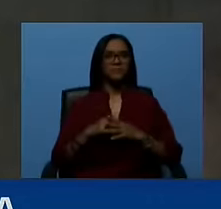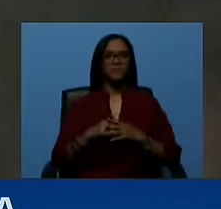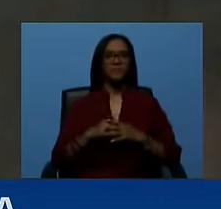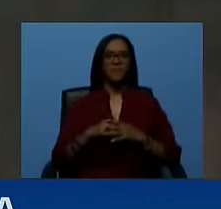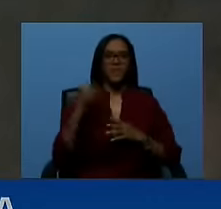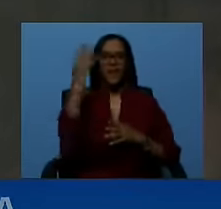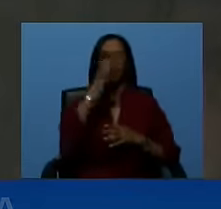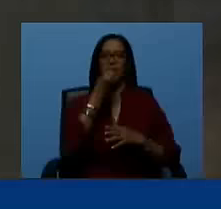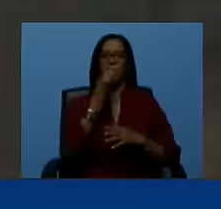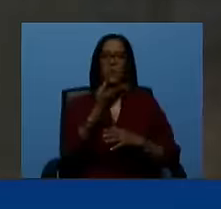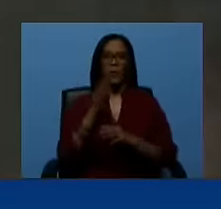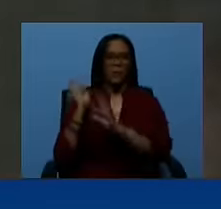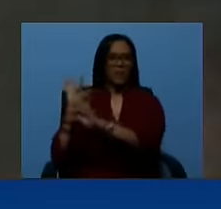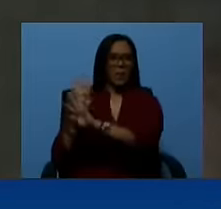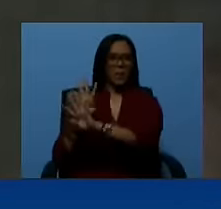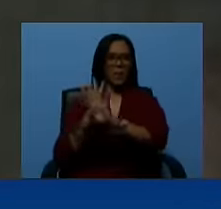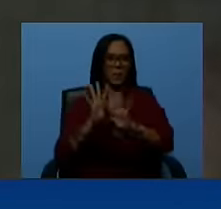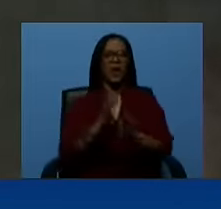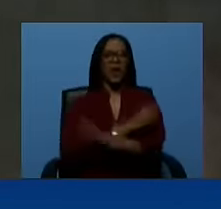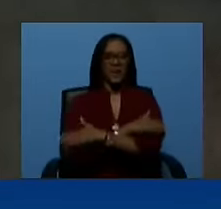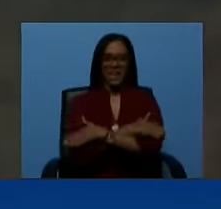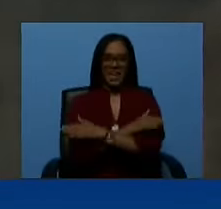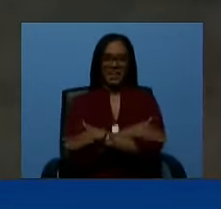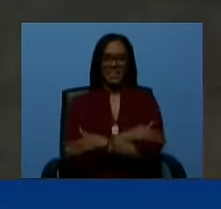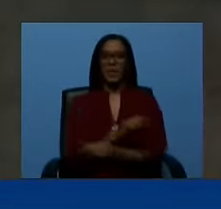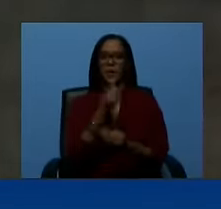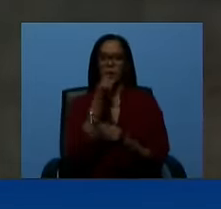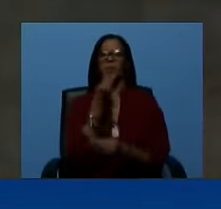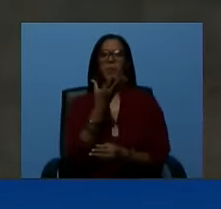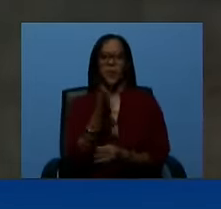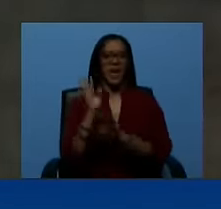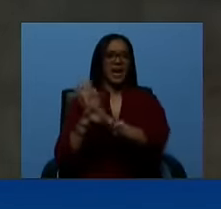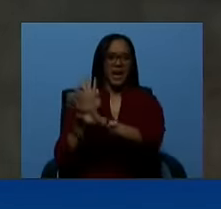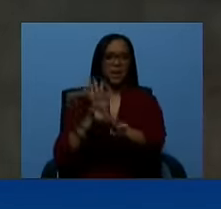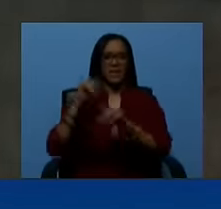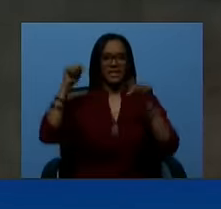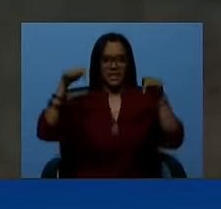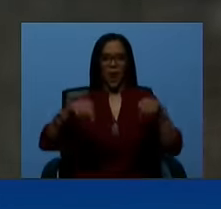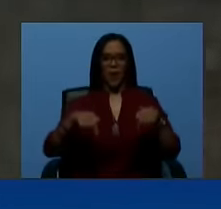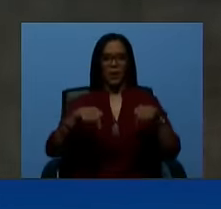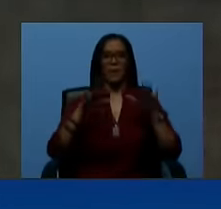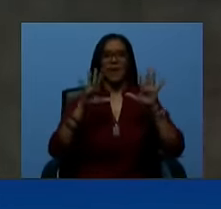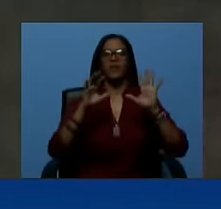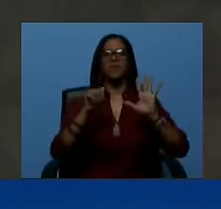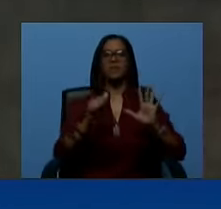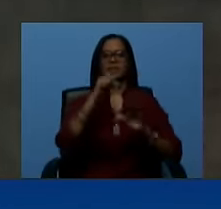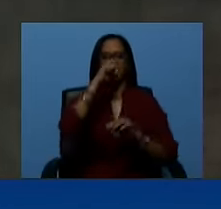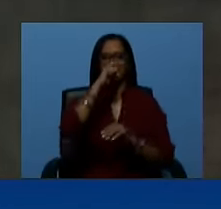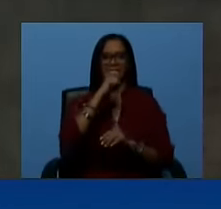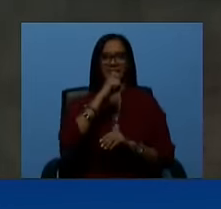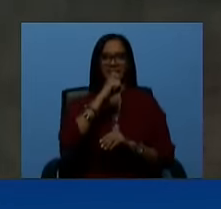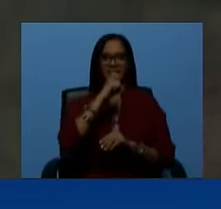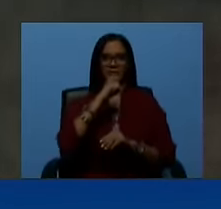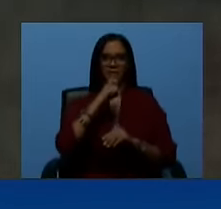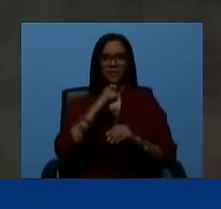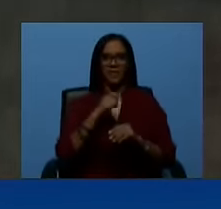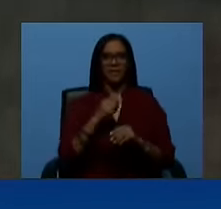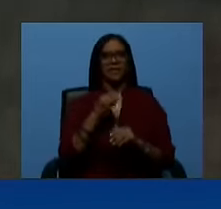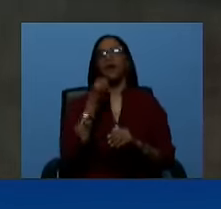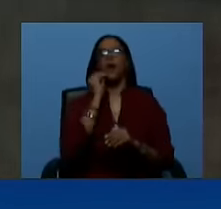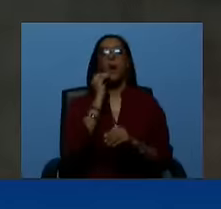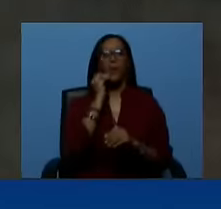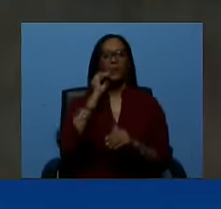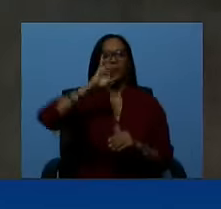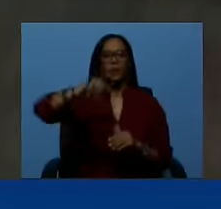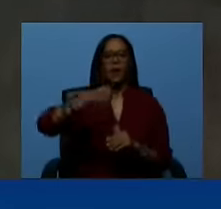Hermosa movilización, los felicito. Tremenda marcha hoy para los 16 años de la juventud del